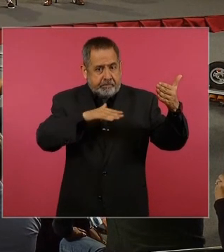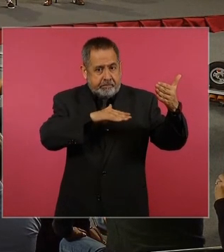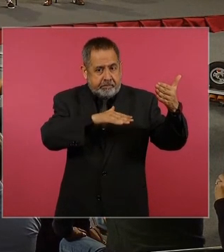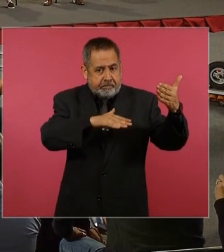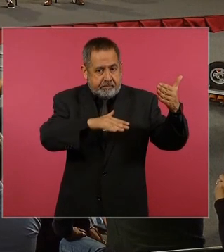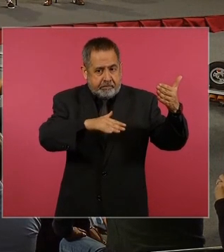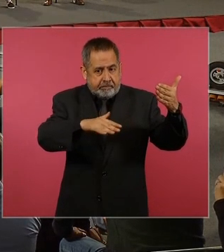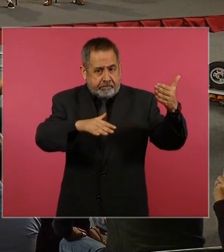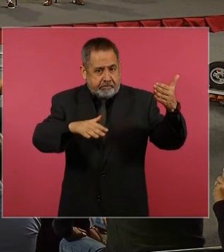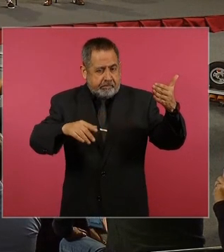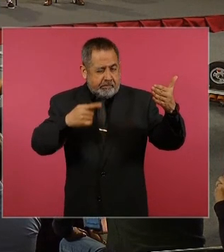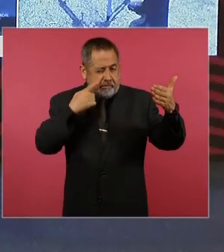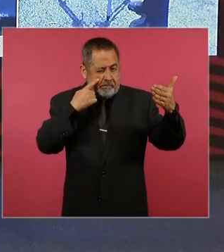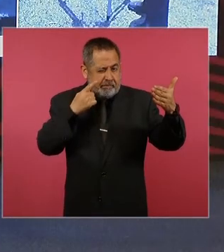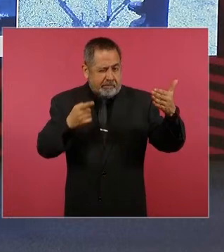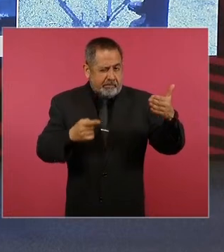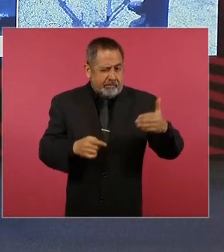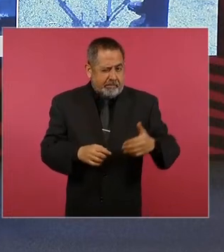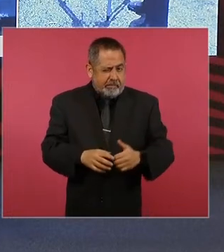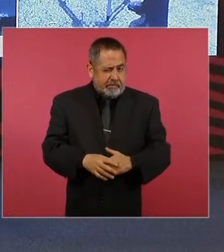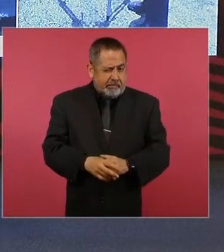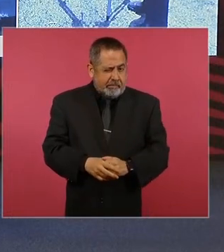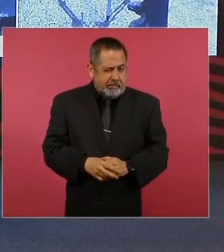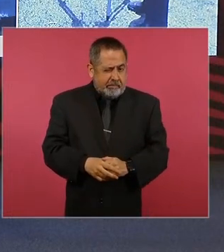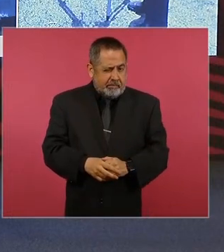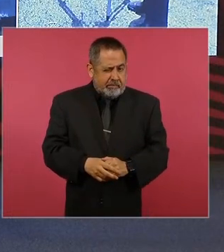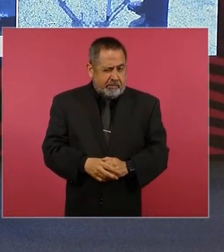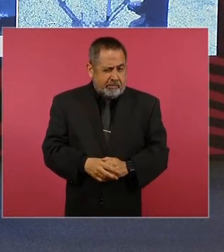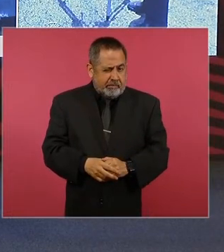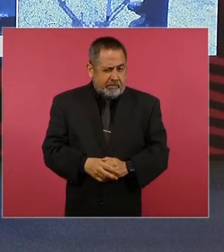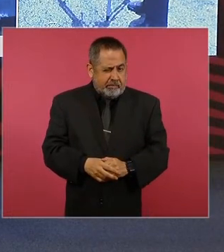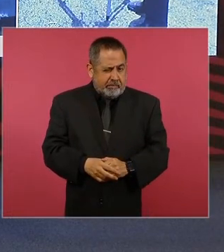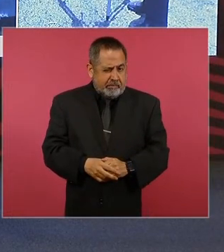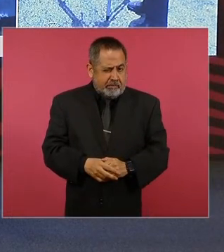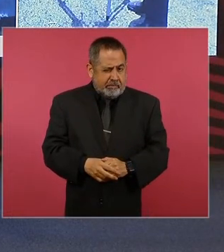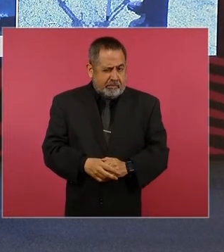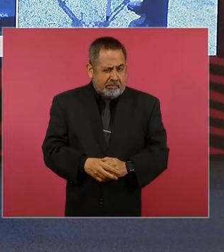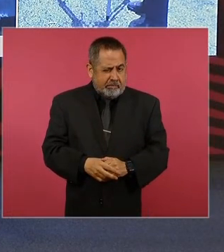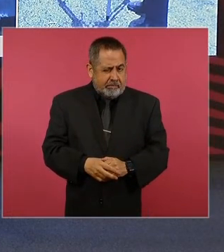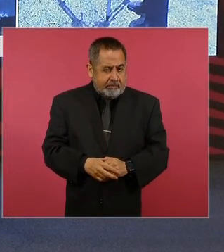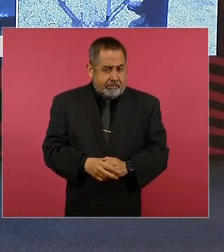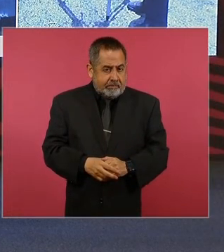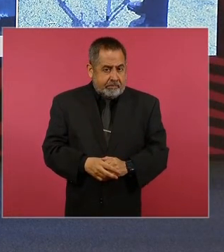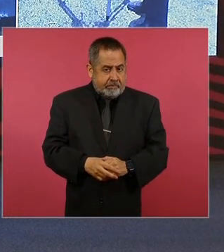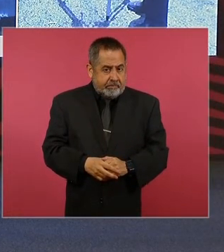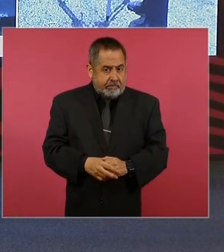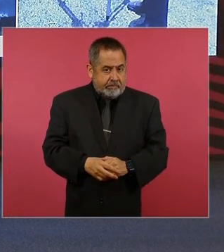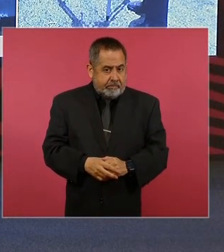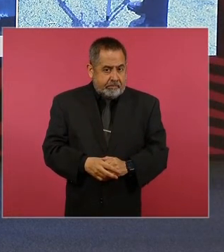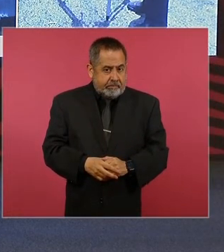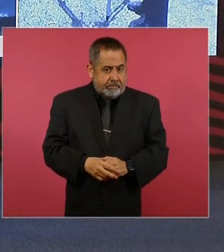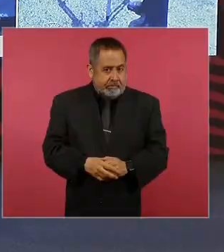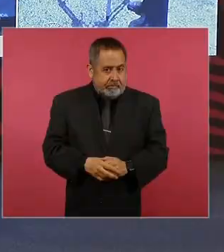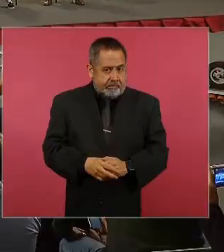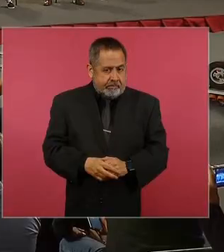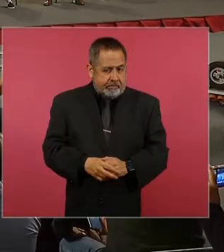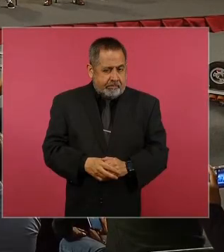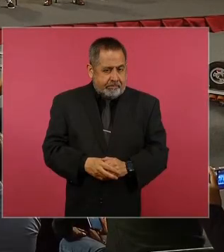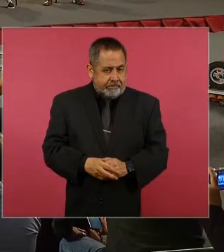empiezan a buscar con su manita y a mover el telescopio, soltándolo. Cuando ya lo ven,